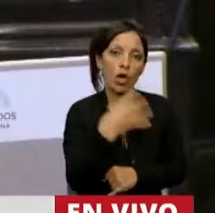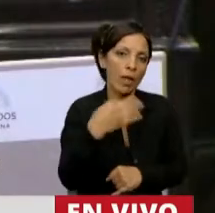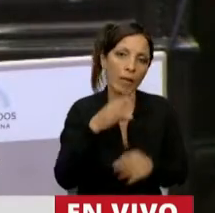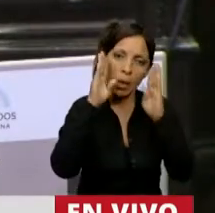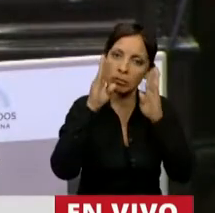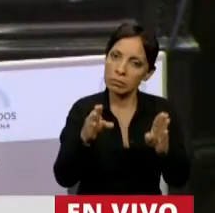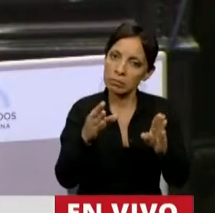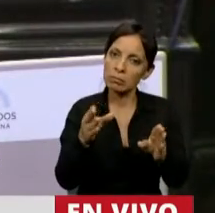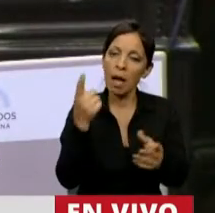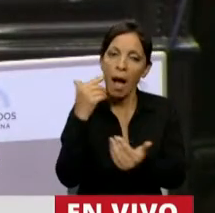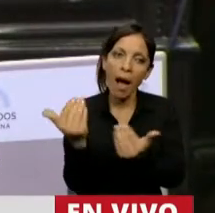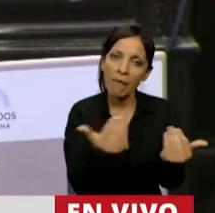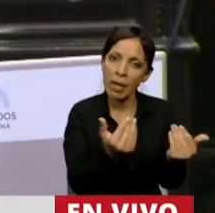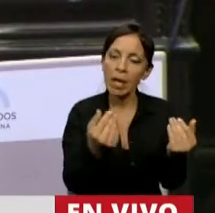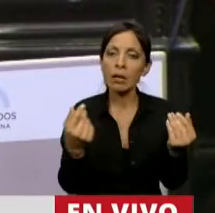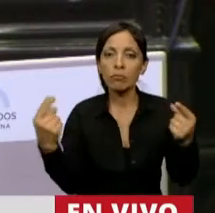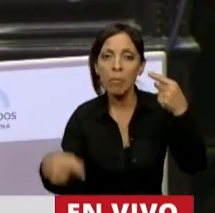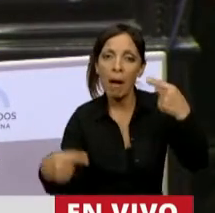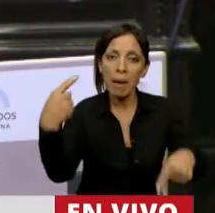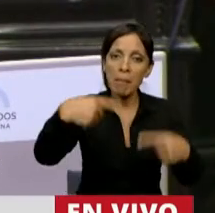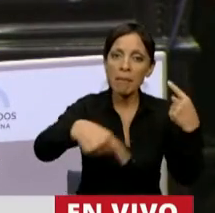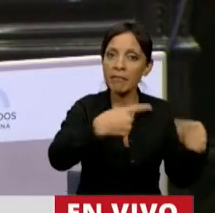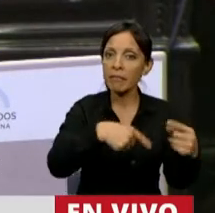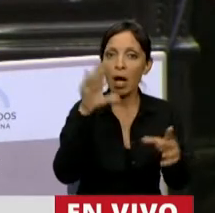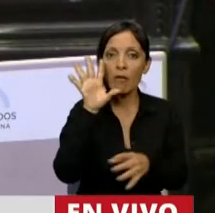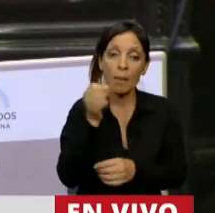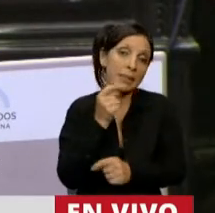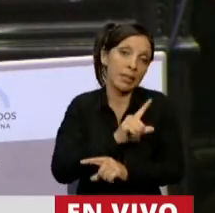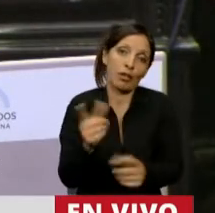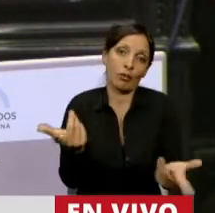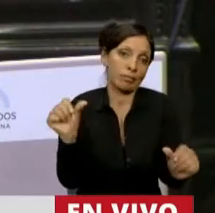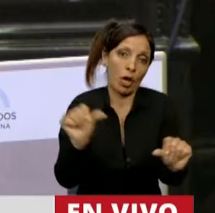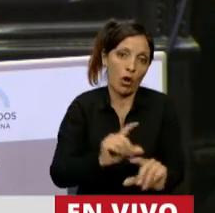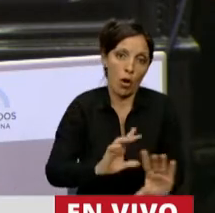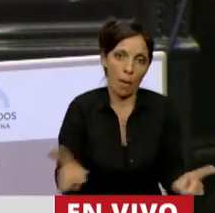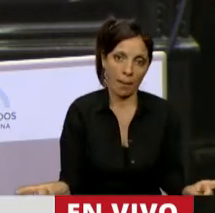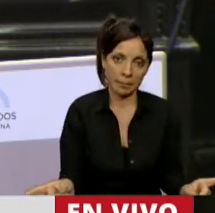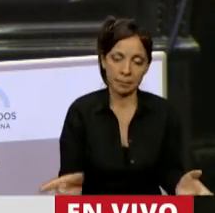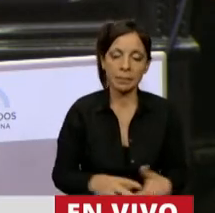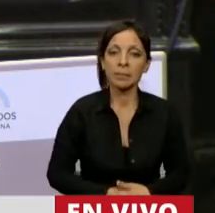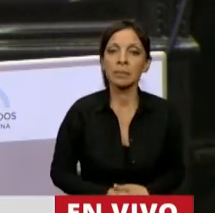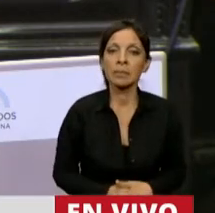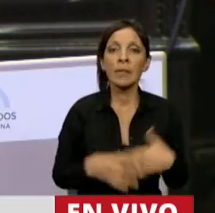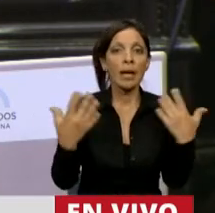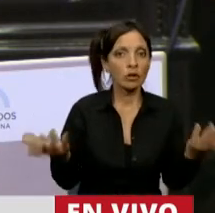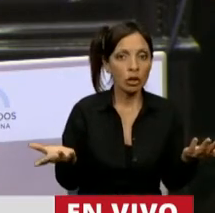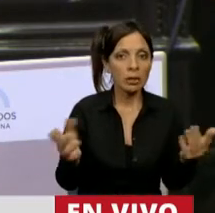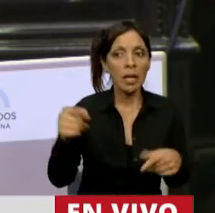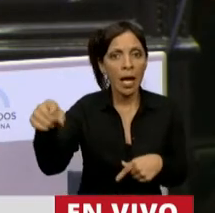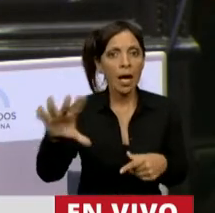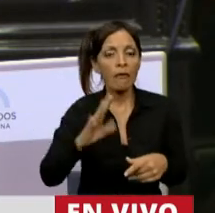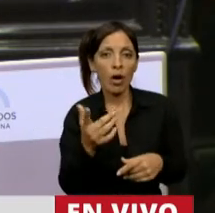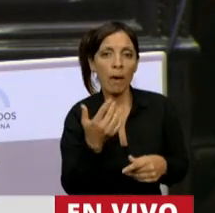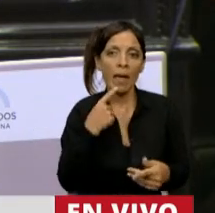escuchar contrasargumentaciones, porque si no, no funciona, ¿sí?, la dinámica parlamentaria. Entonces, la